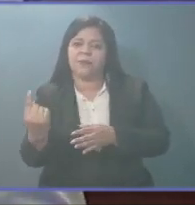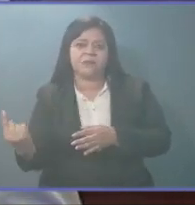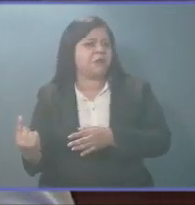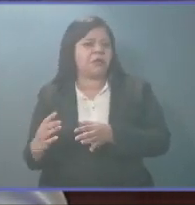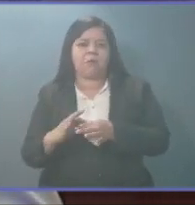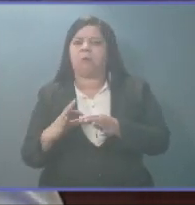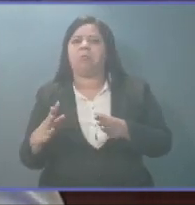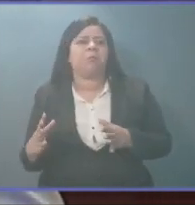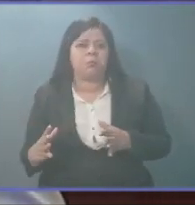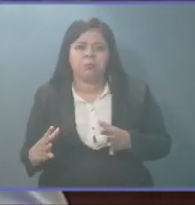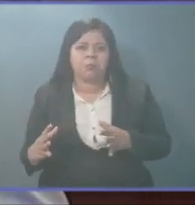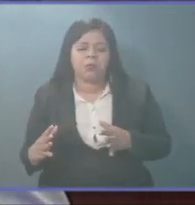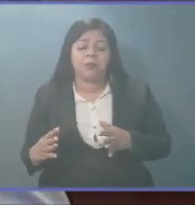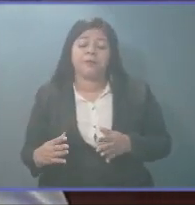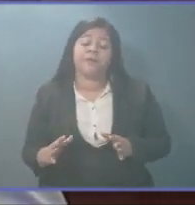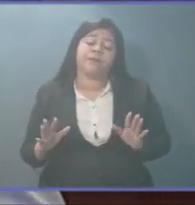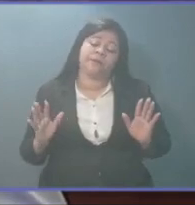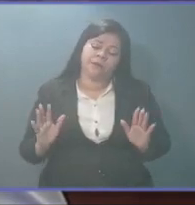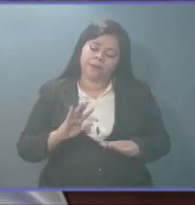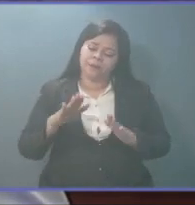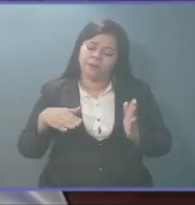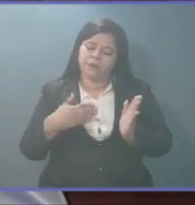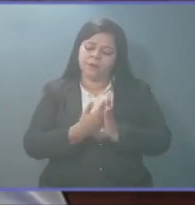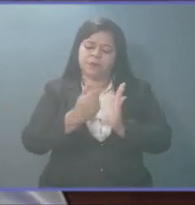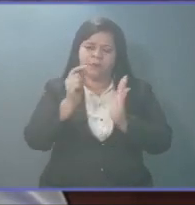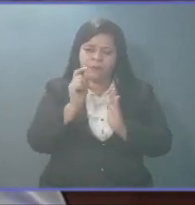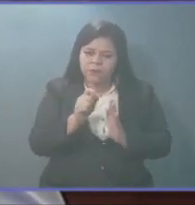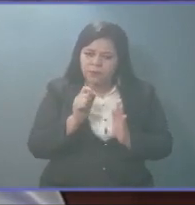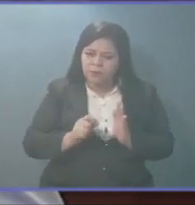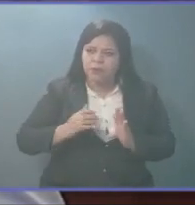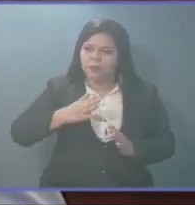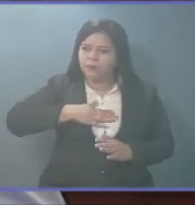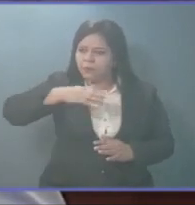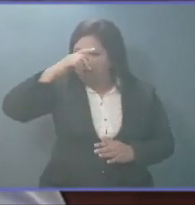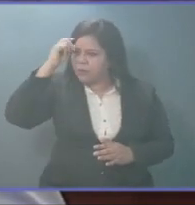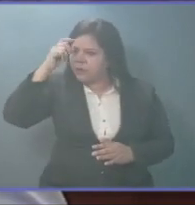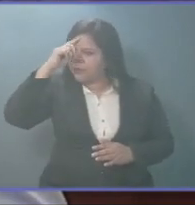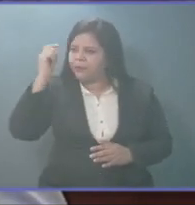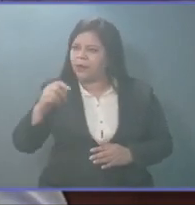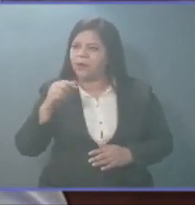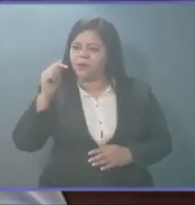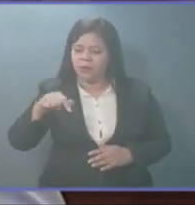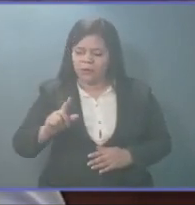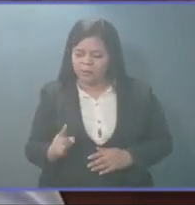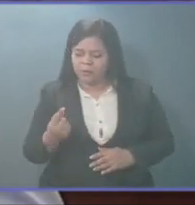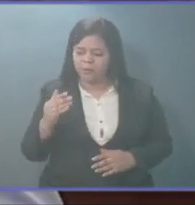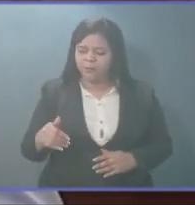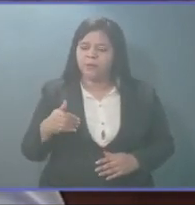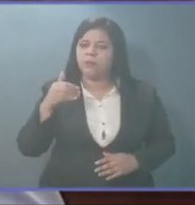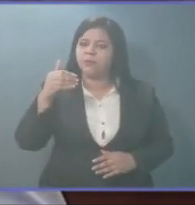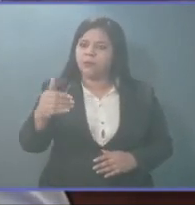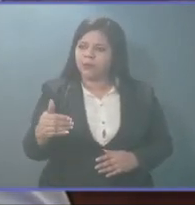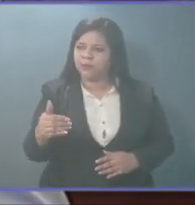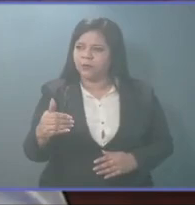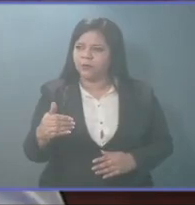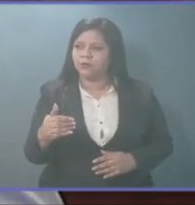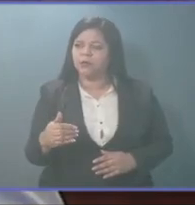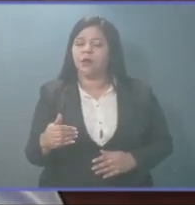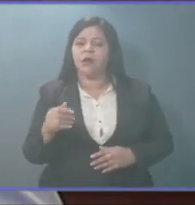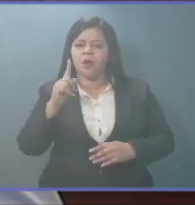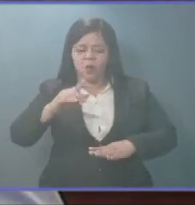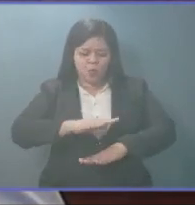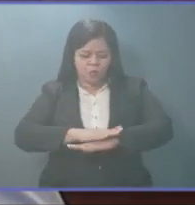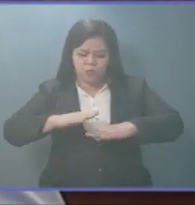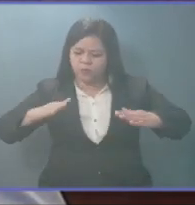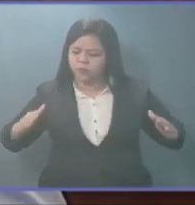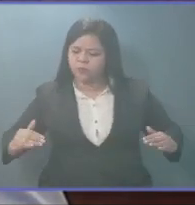salvadoreña. Todos estos puntos han marcado mi trabajo de ministro durante este primer año de gestión. Un escritorio